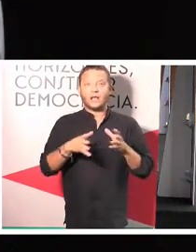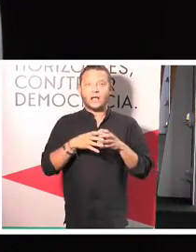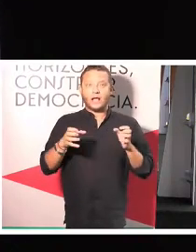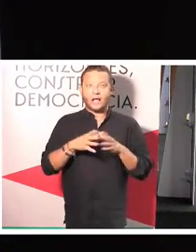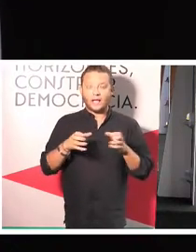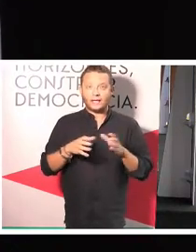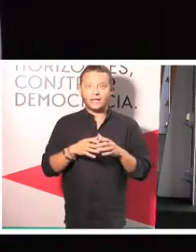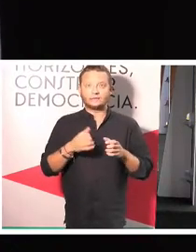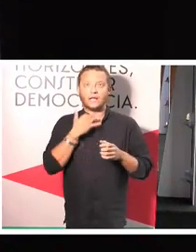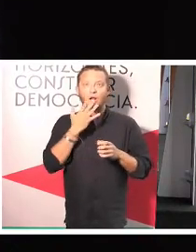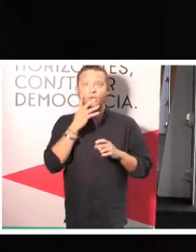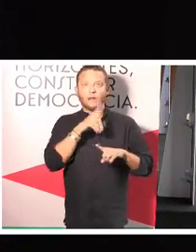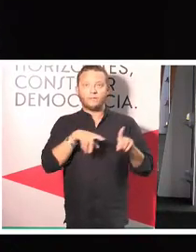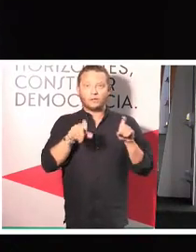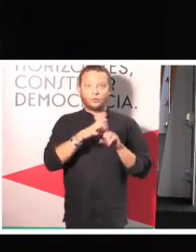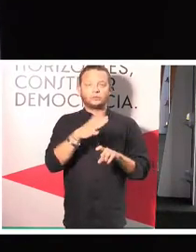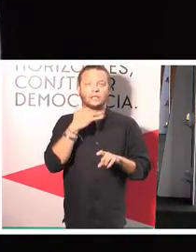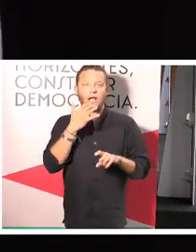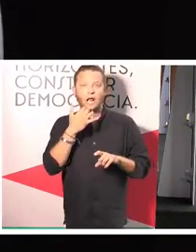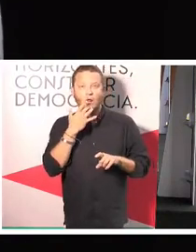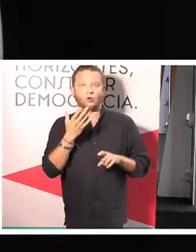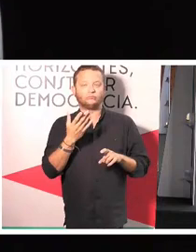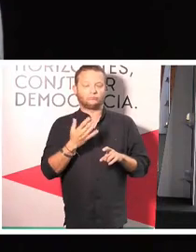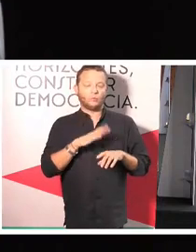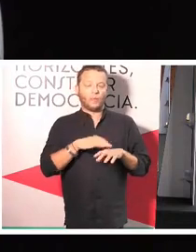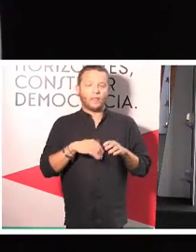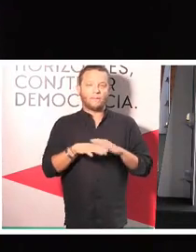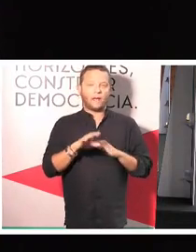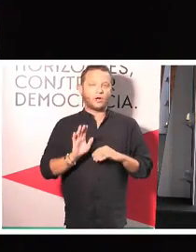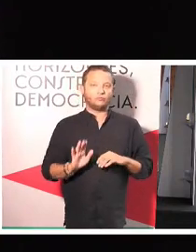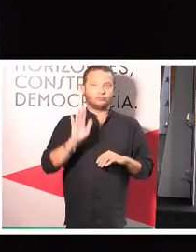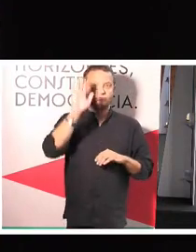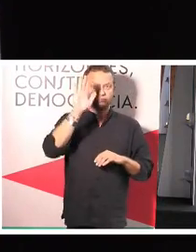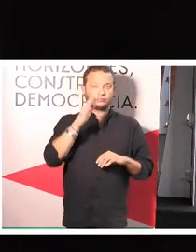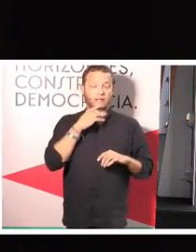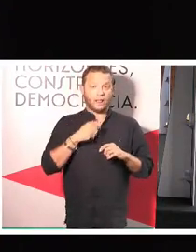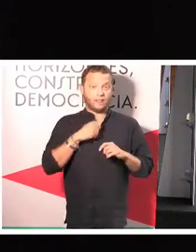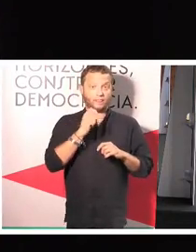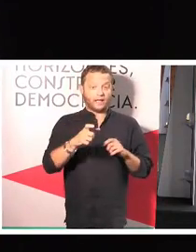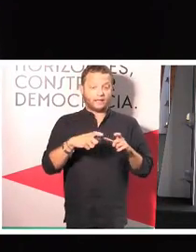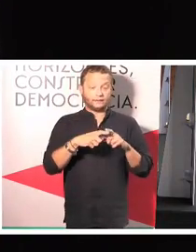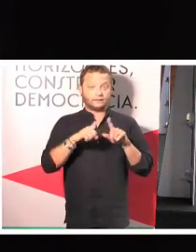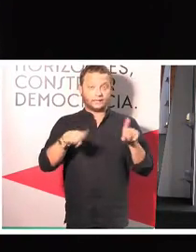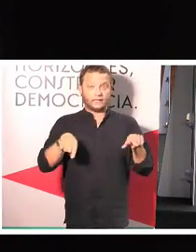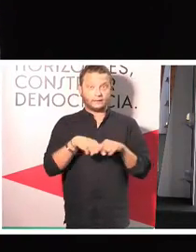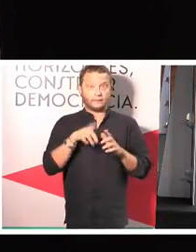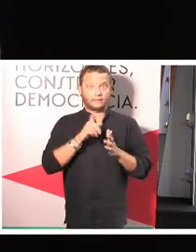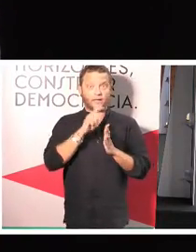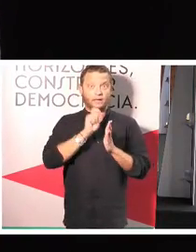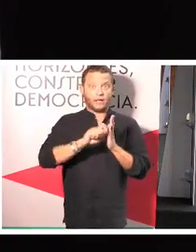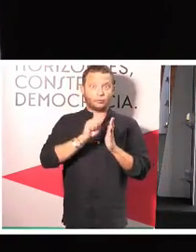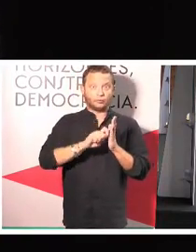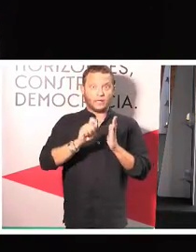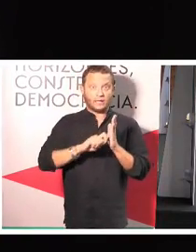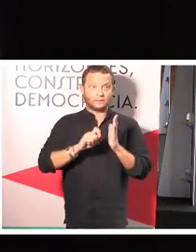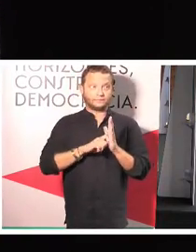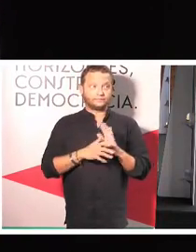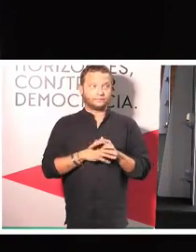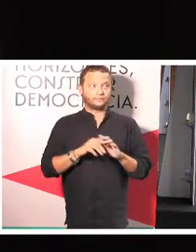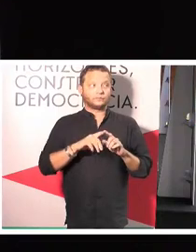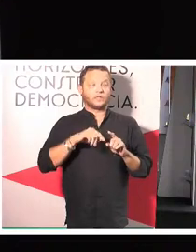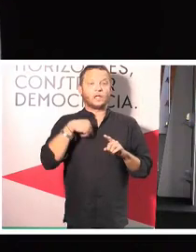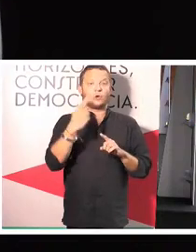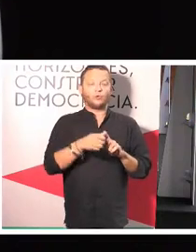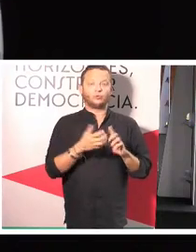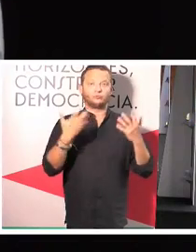de intervenir, alguna pregunta, algún comentario, etcétera, levantéis la mano y se os entregarán unas tarjetitas para que lo podáis apuntar. Y luego